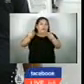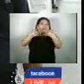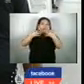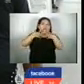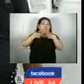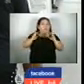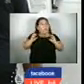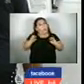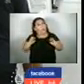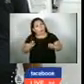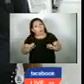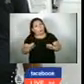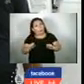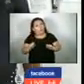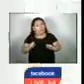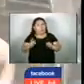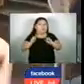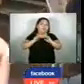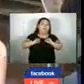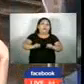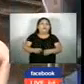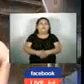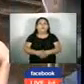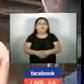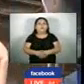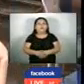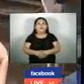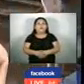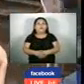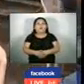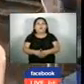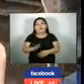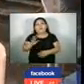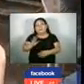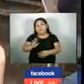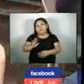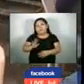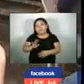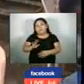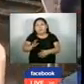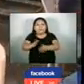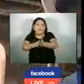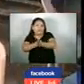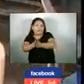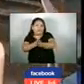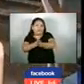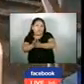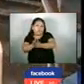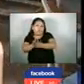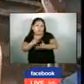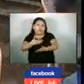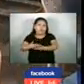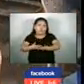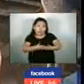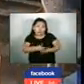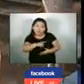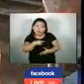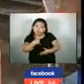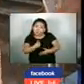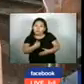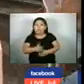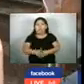incluso hasta darnos la muerte. Cuando uno le interesa algo para el bienestar de